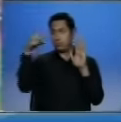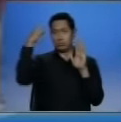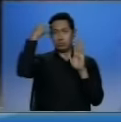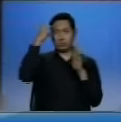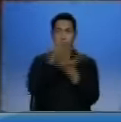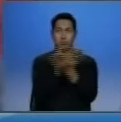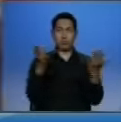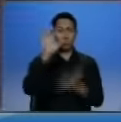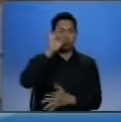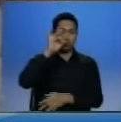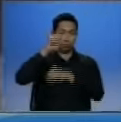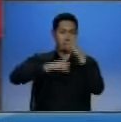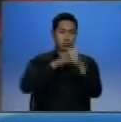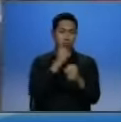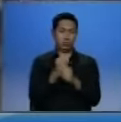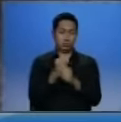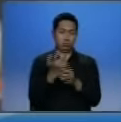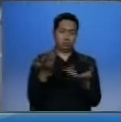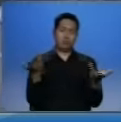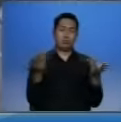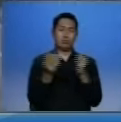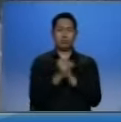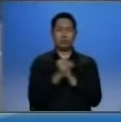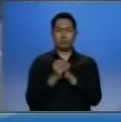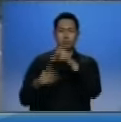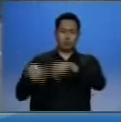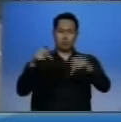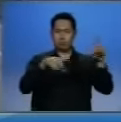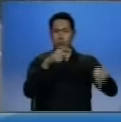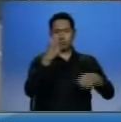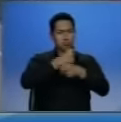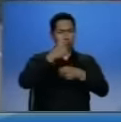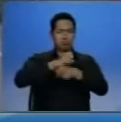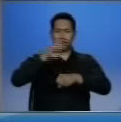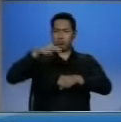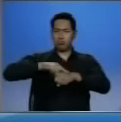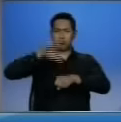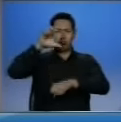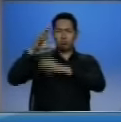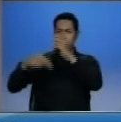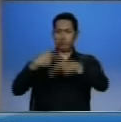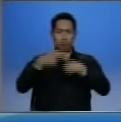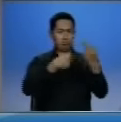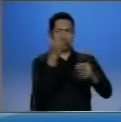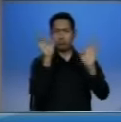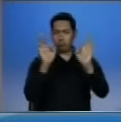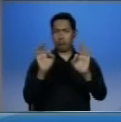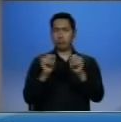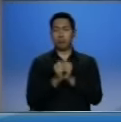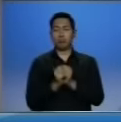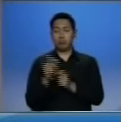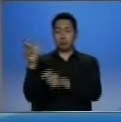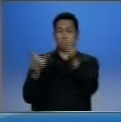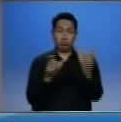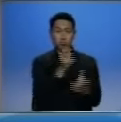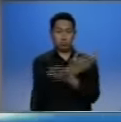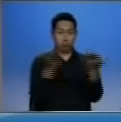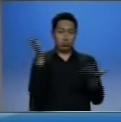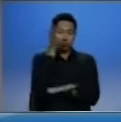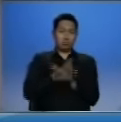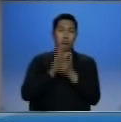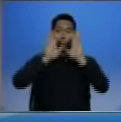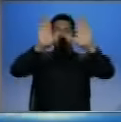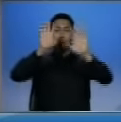8 años. Varios sectores de la provincia trabajaron con normalidad, entre ellos el sector comercial. Las personas no han plegado al paro